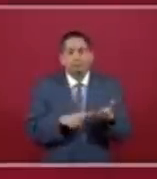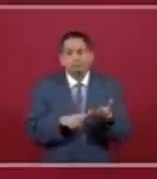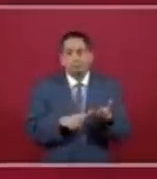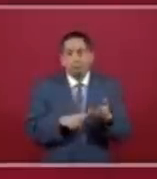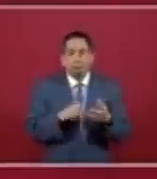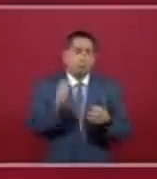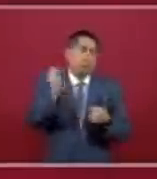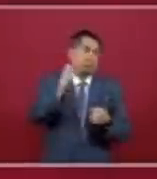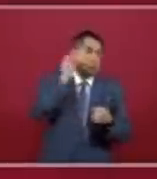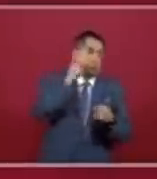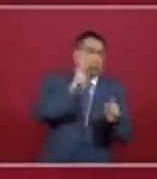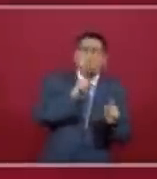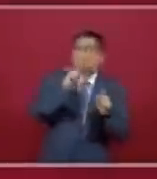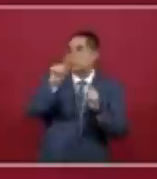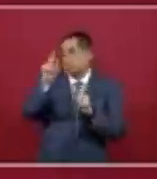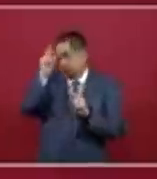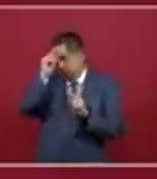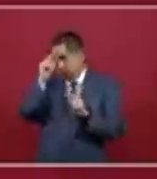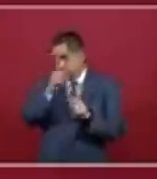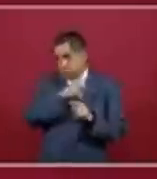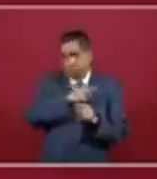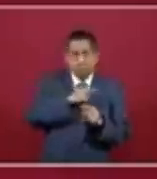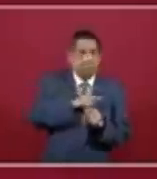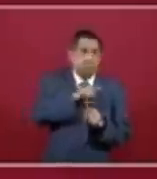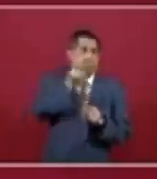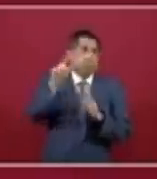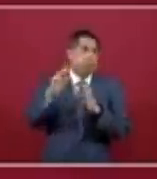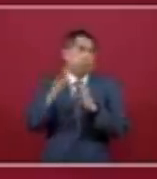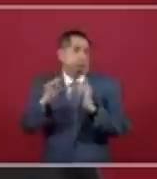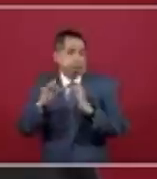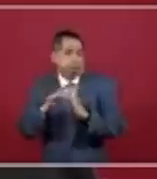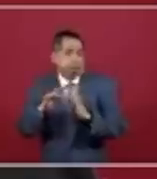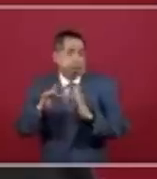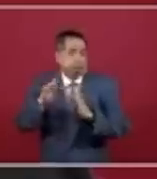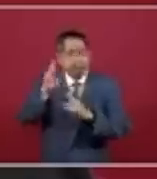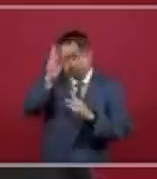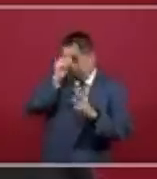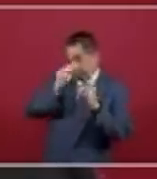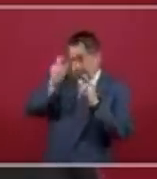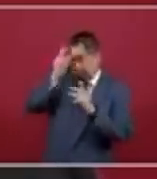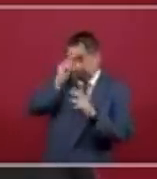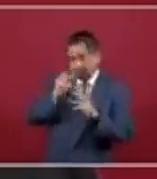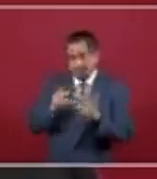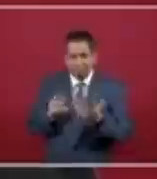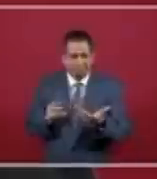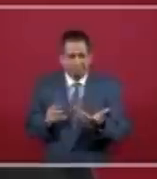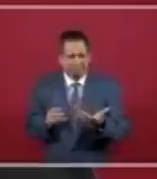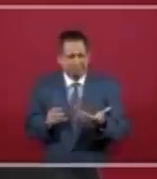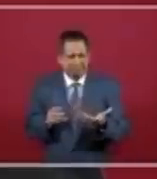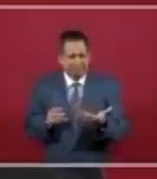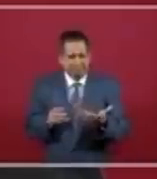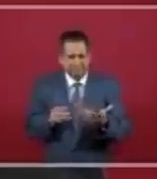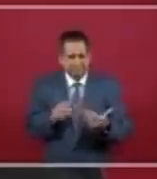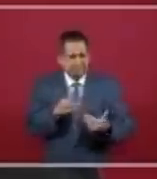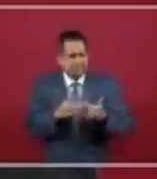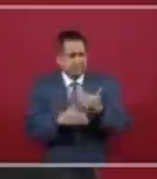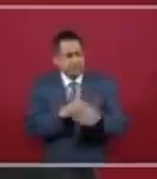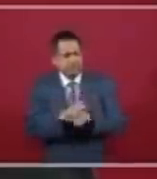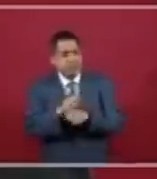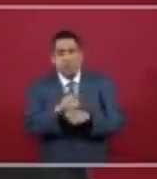seminarios al extranjero, había que ir a ver a Francia, ¿no?, a París, qué avances